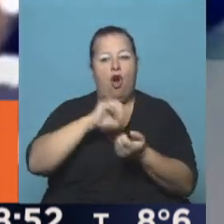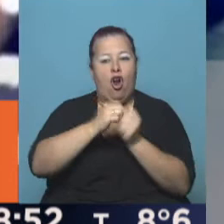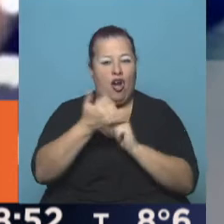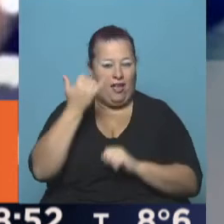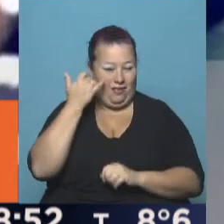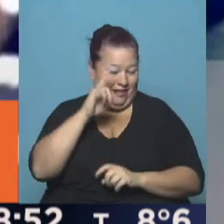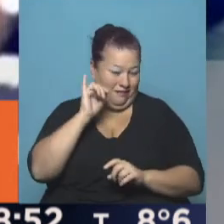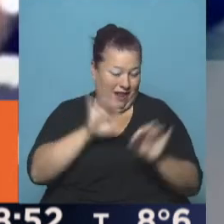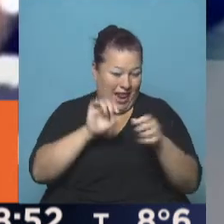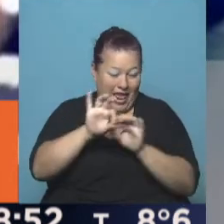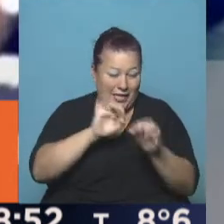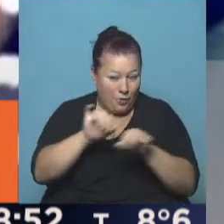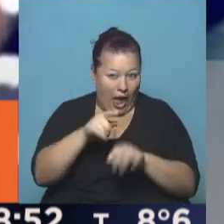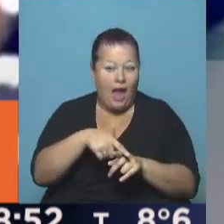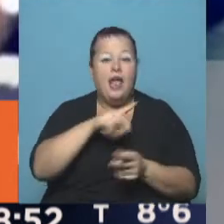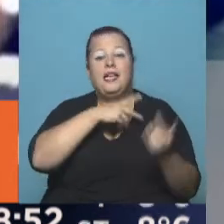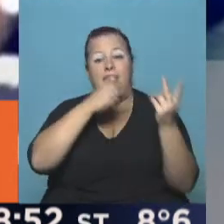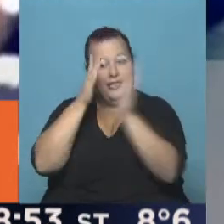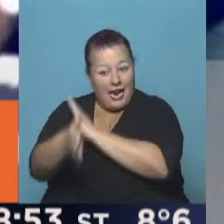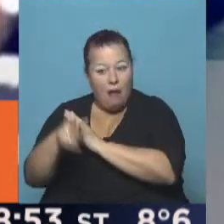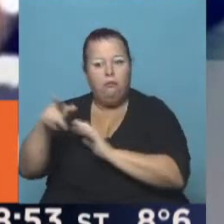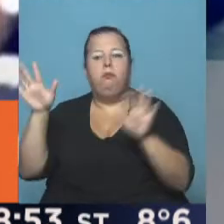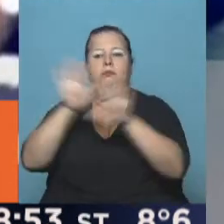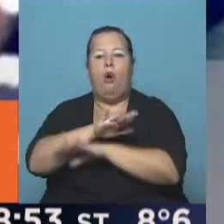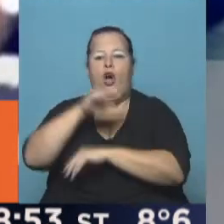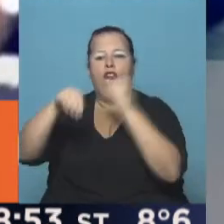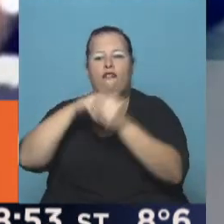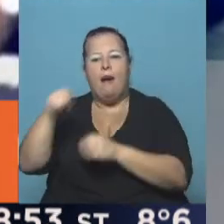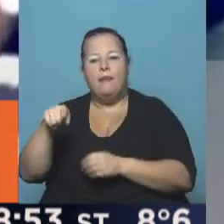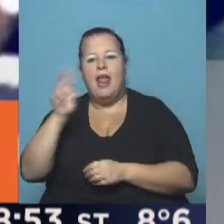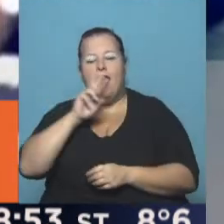homosexualidad. Lograron escapar hacia Georgia, pero allí fueron interceptadas por familiares de la